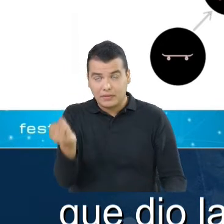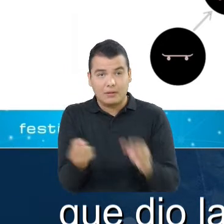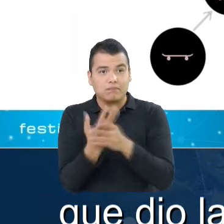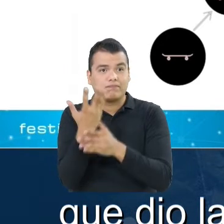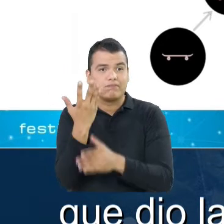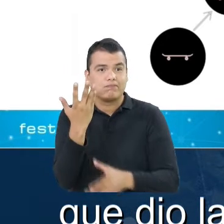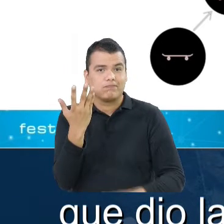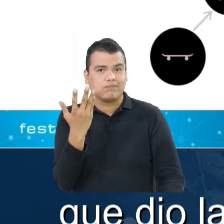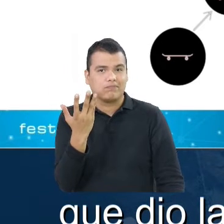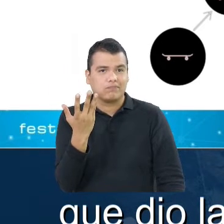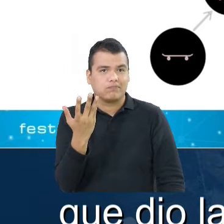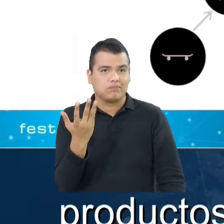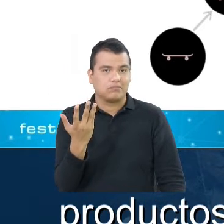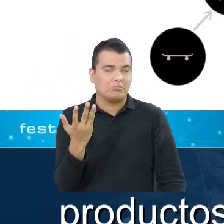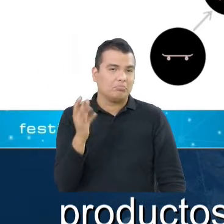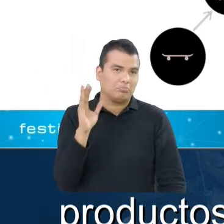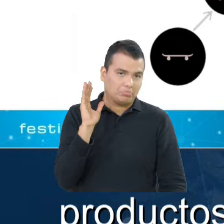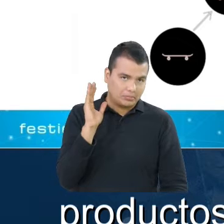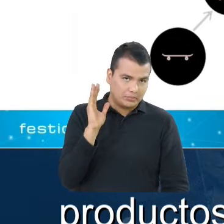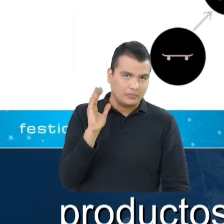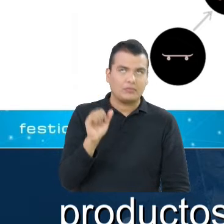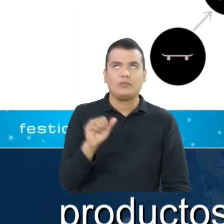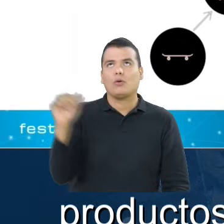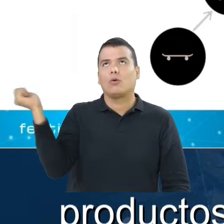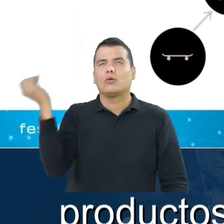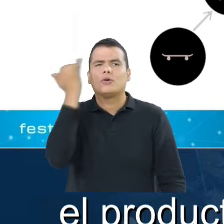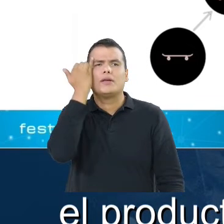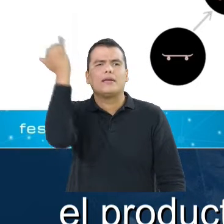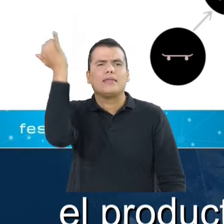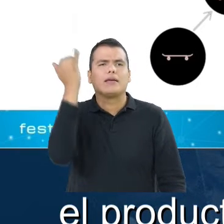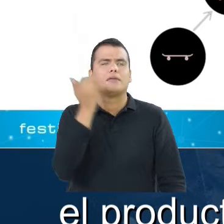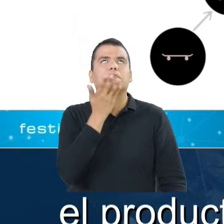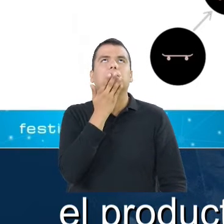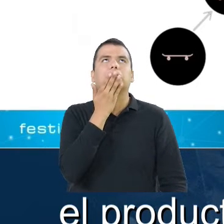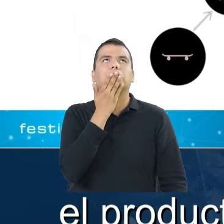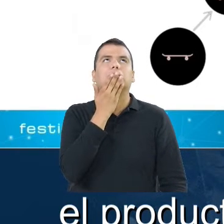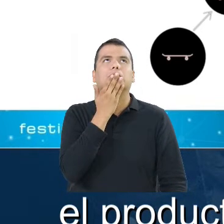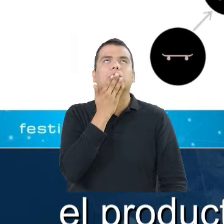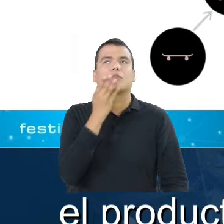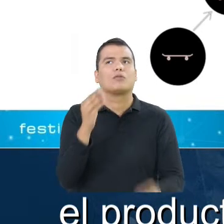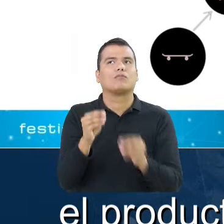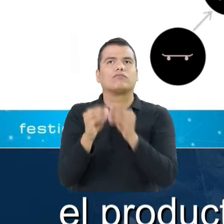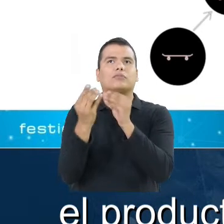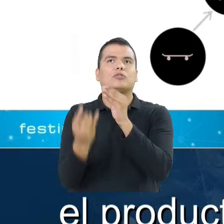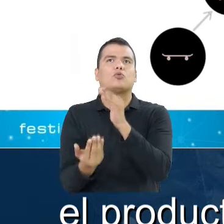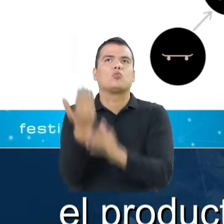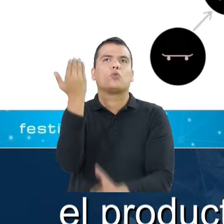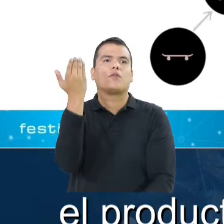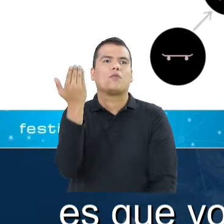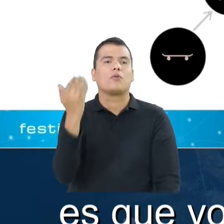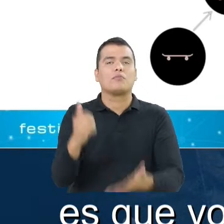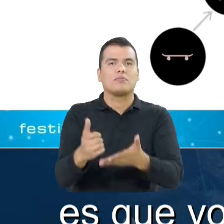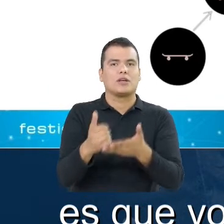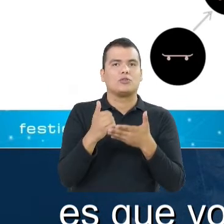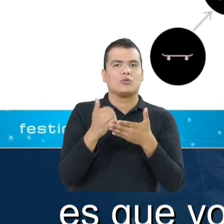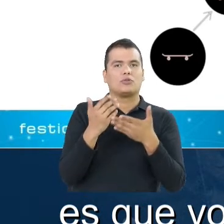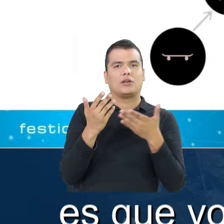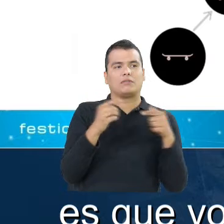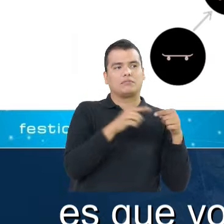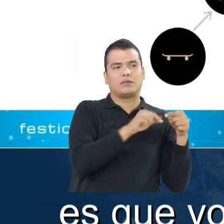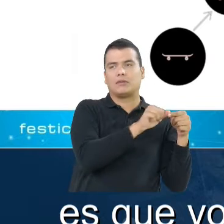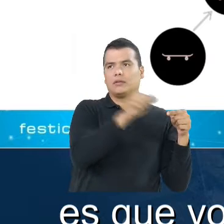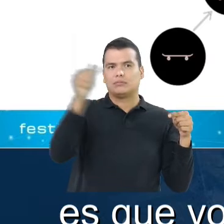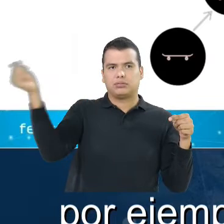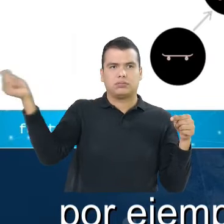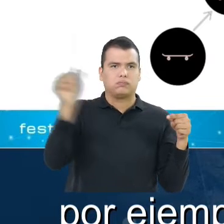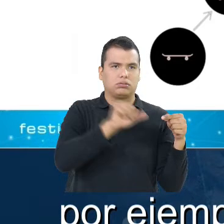viable. Otro ejemplo es que yo voy a construir un producto, por ejemplo, que me solucione un transporte de un punto A a un punto